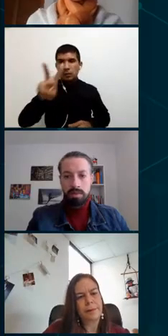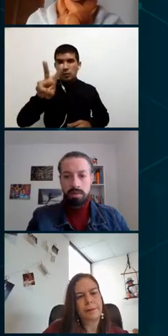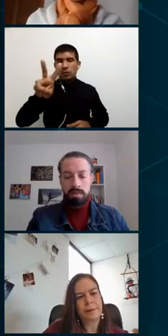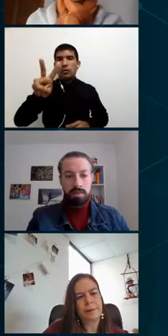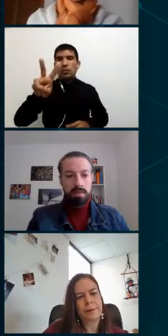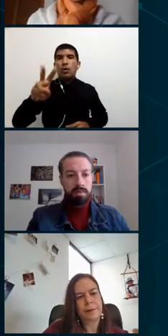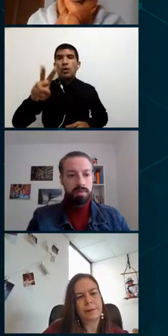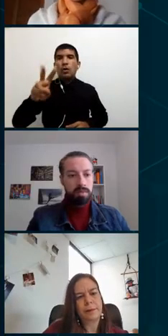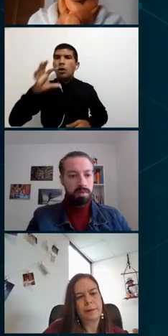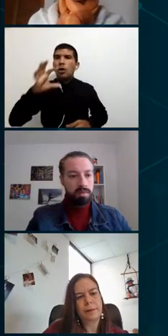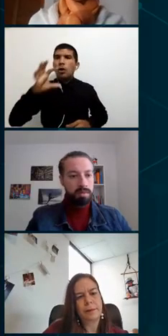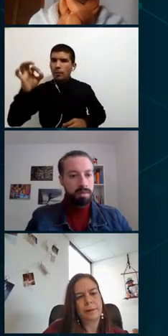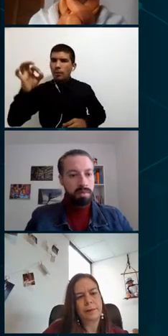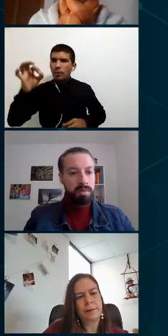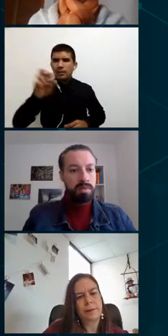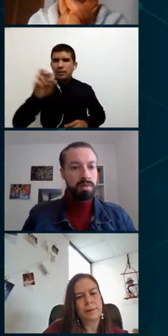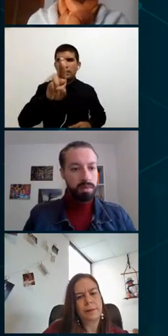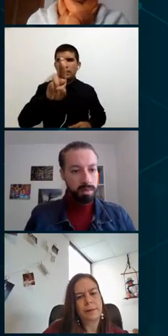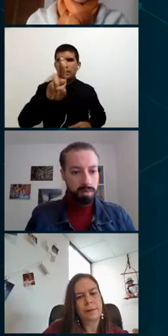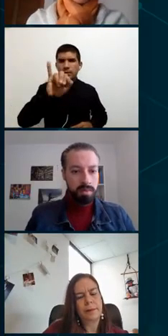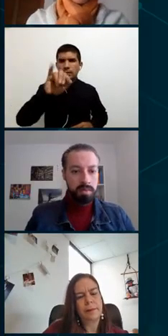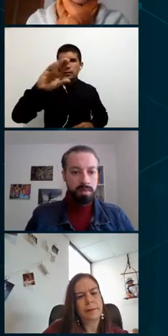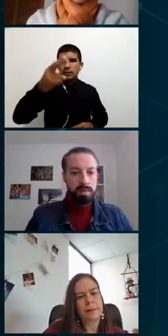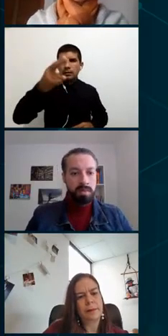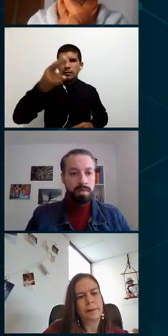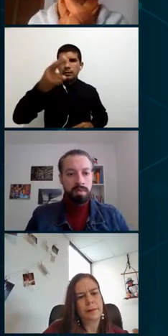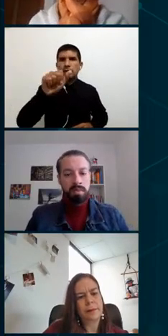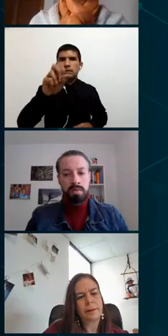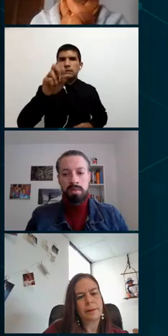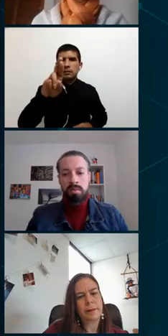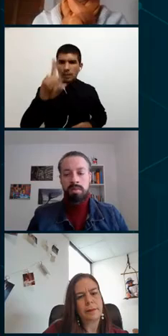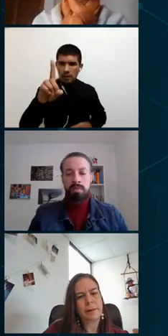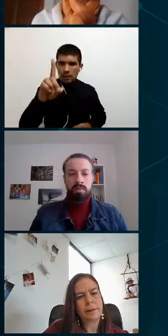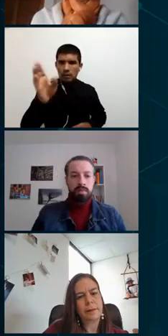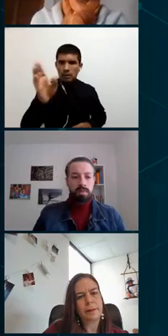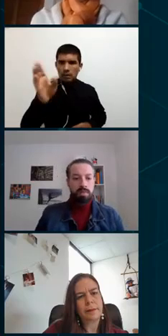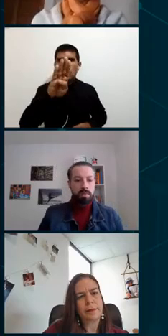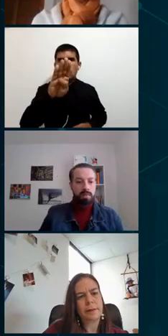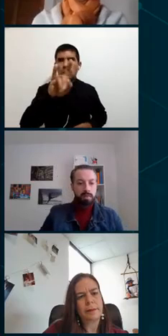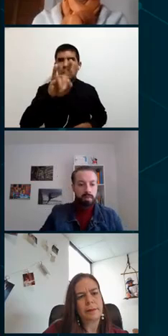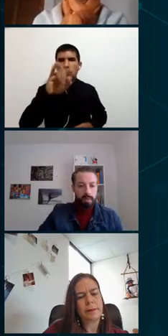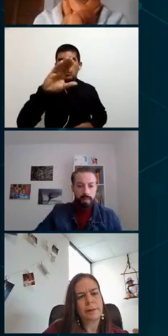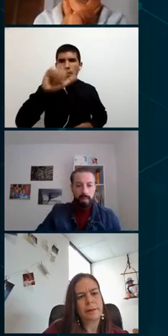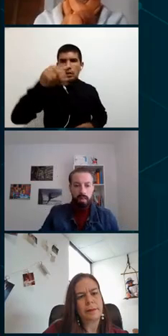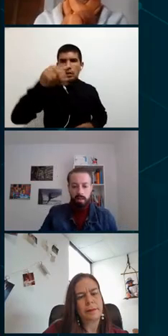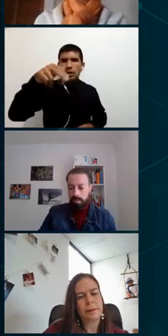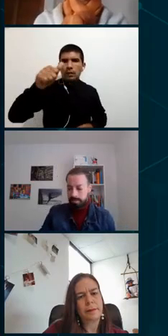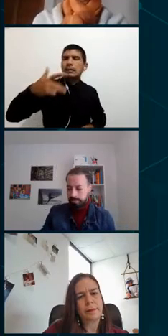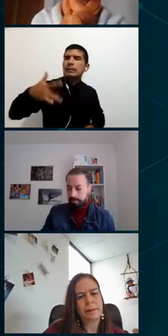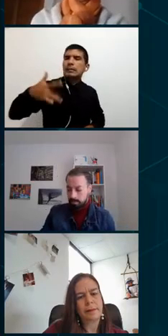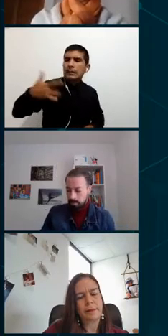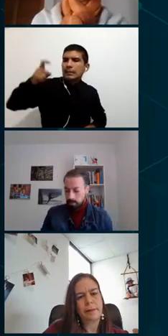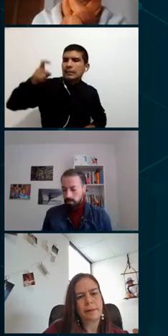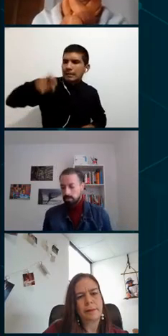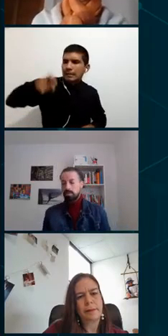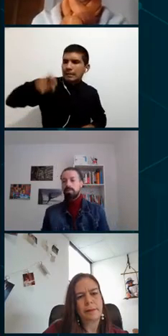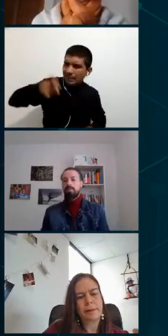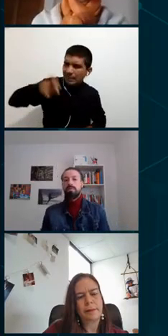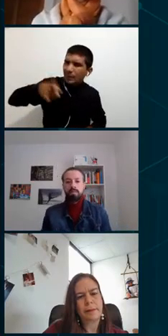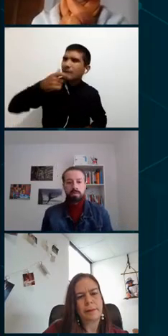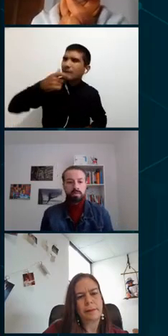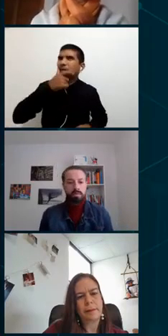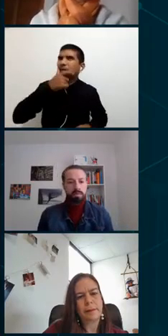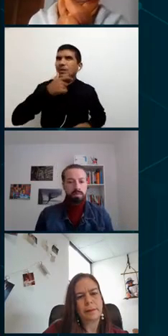Buchanan sintió la necesidad de buscar un método, una forma de trabajar distinto cuando